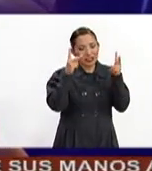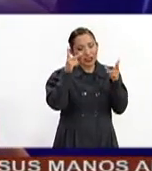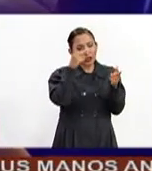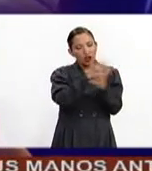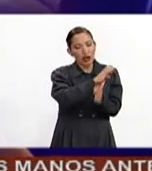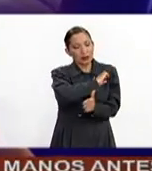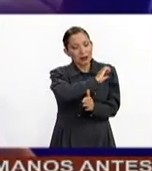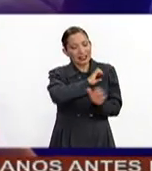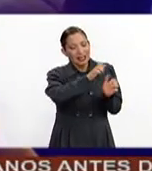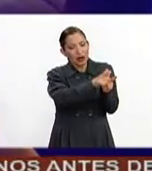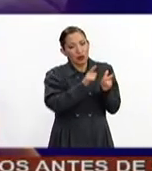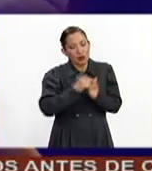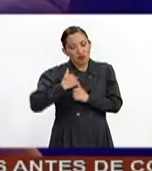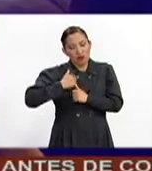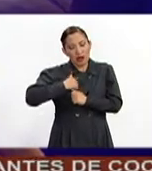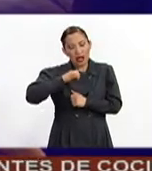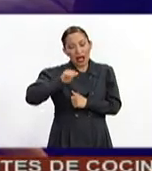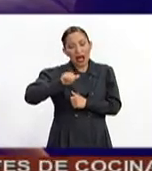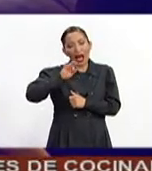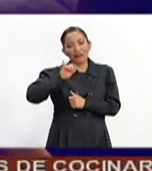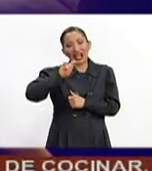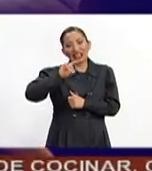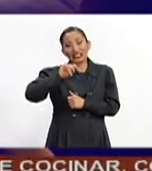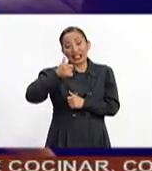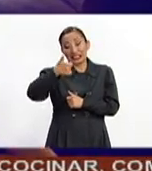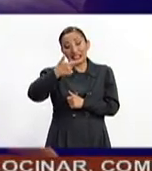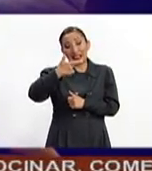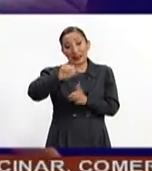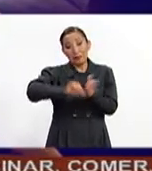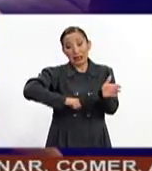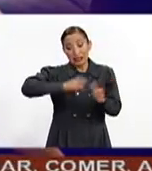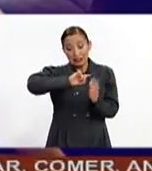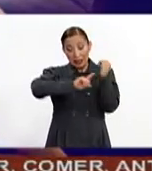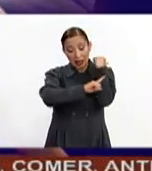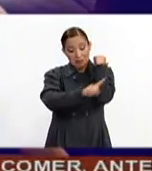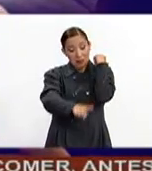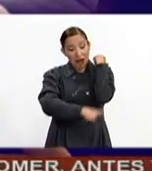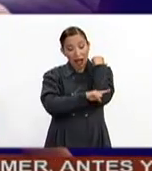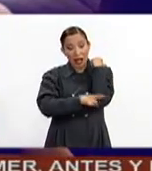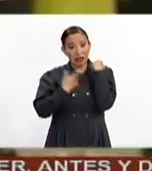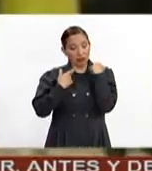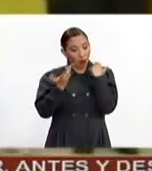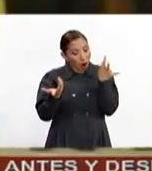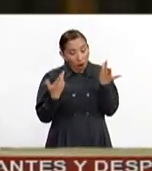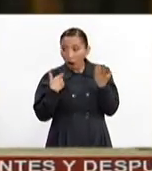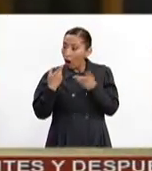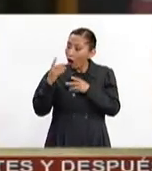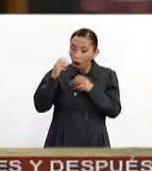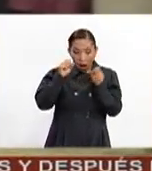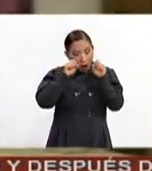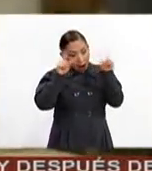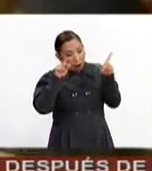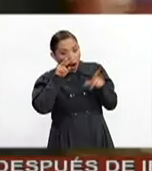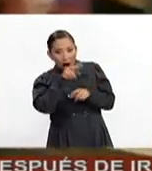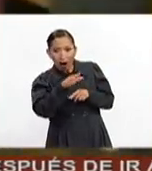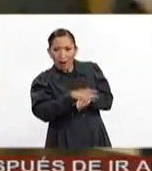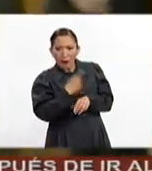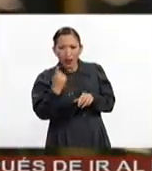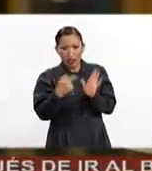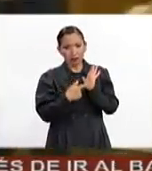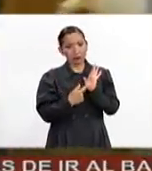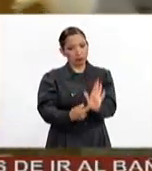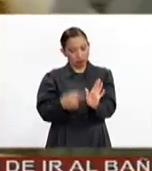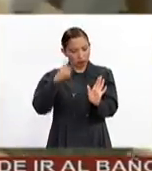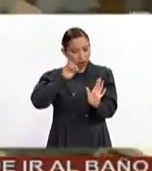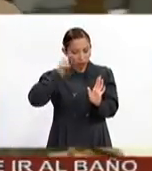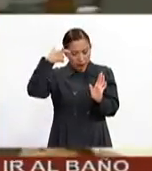tropas españolas en Afganistán con 7 meses de embarazo, algo que generó incluso mucha polémica y pues sacó a relucir